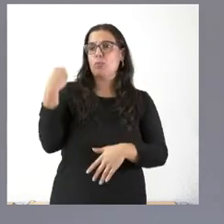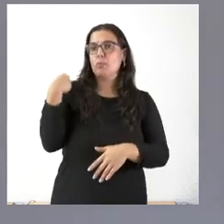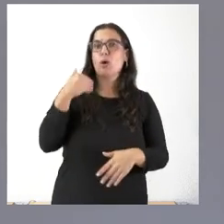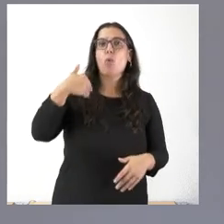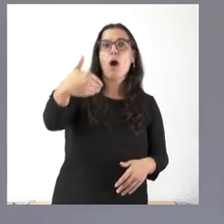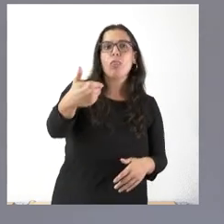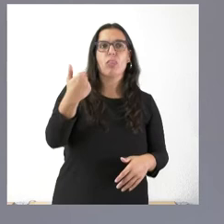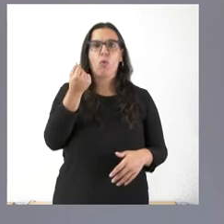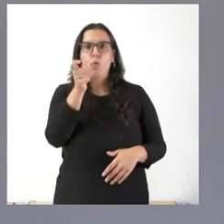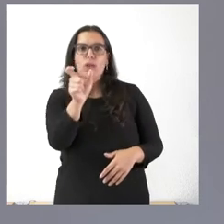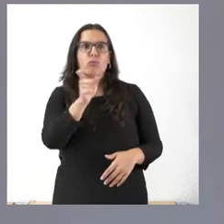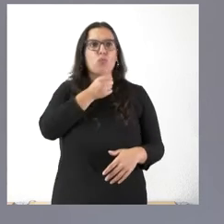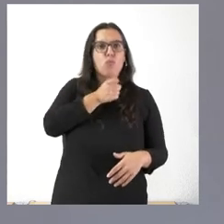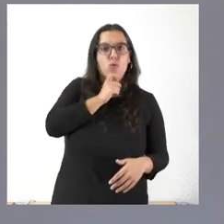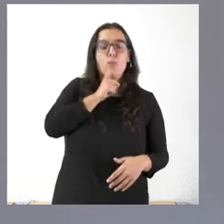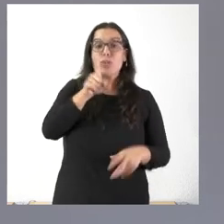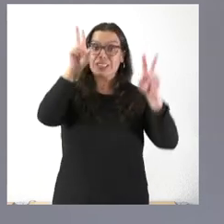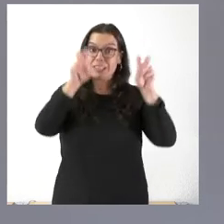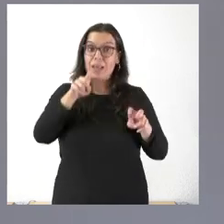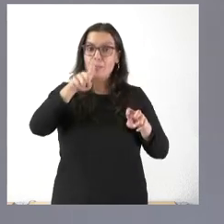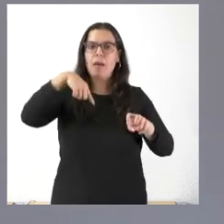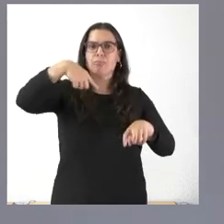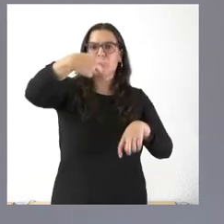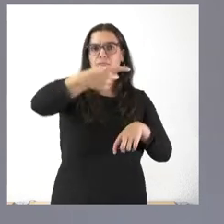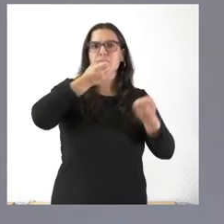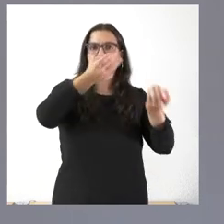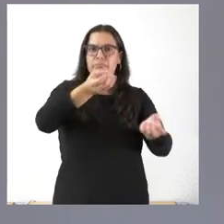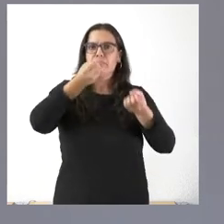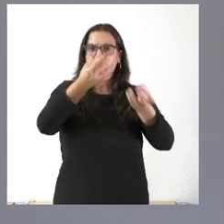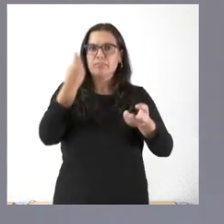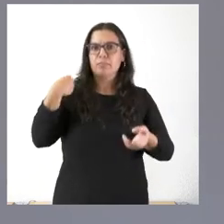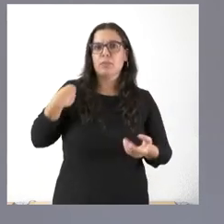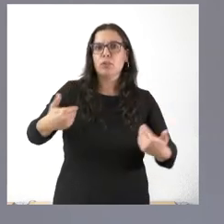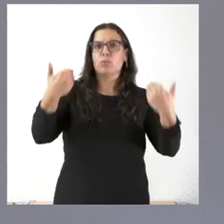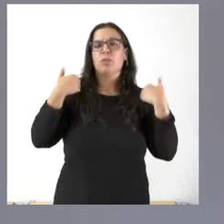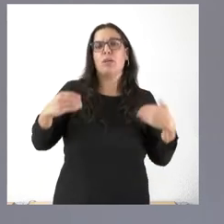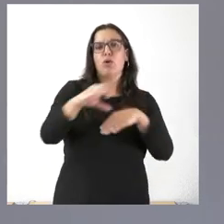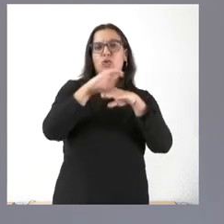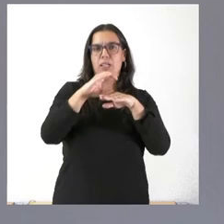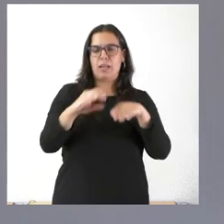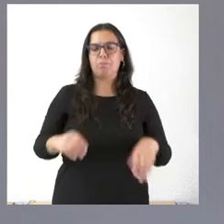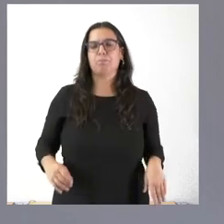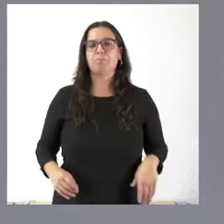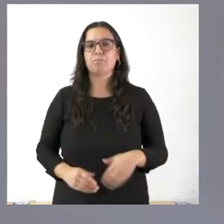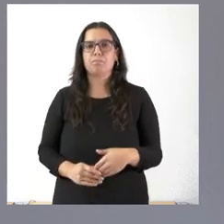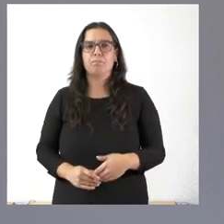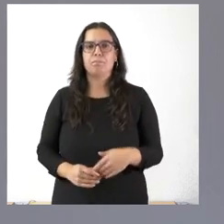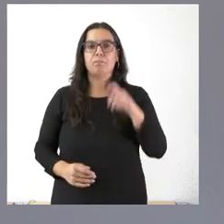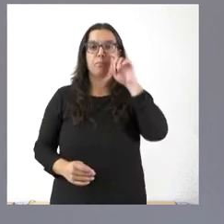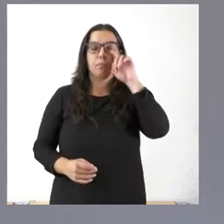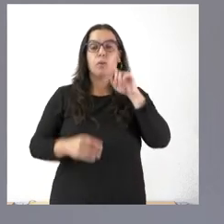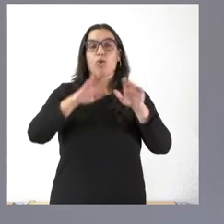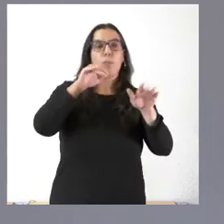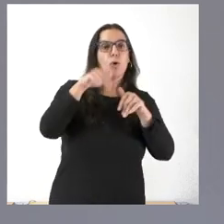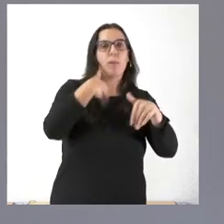el cuánto, el cómo. Estas cuestiones les iremos informando a través de la consejería correspondiente, pues a medida que se vayan convocando